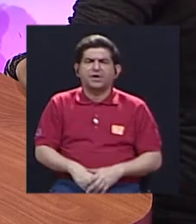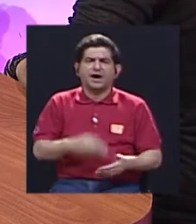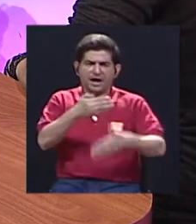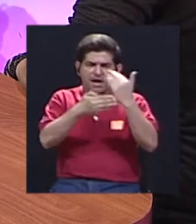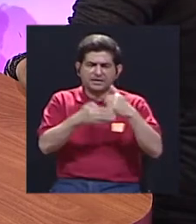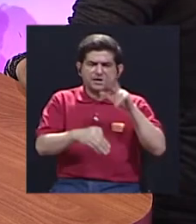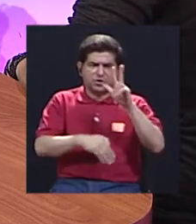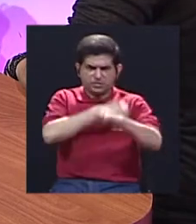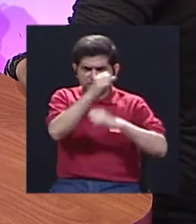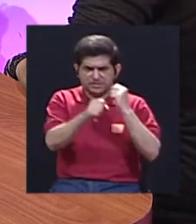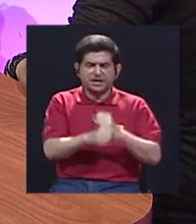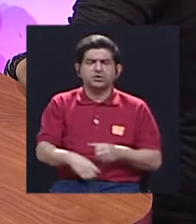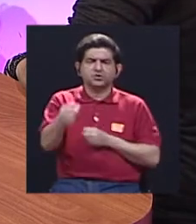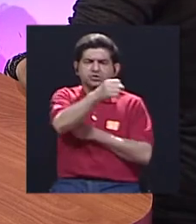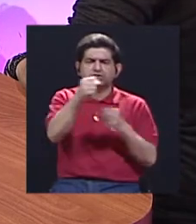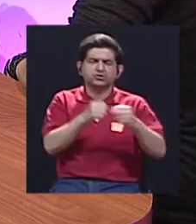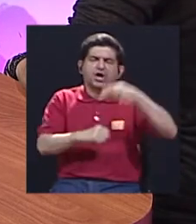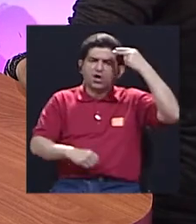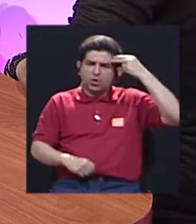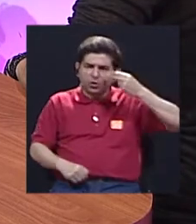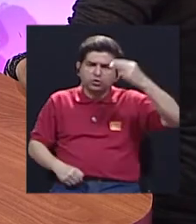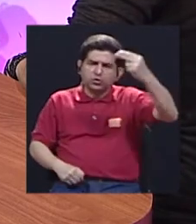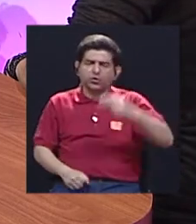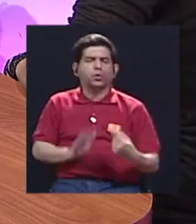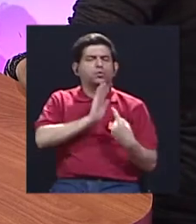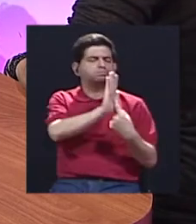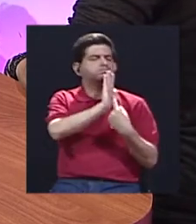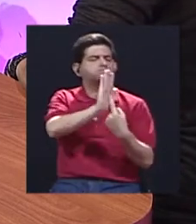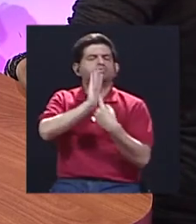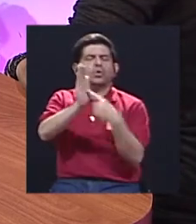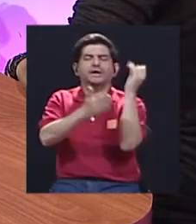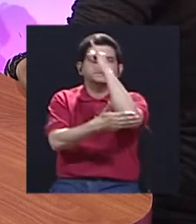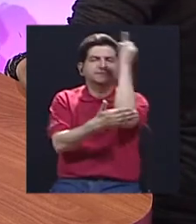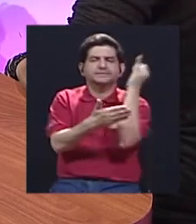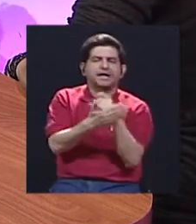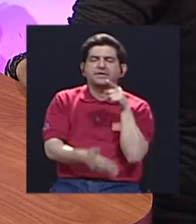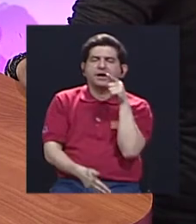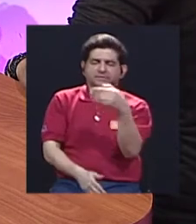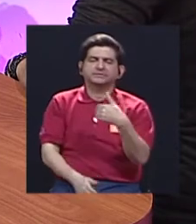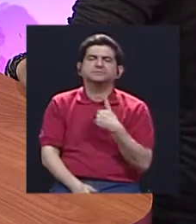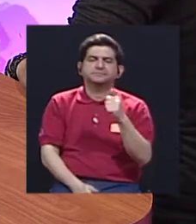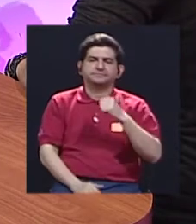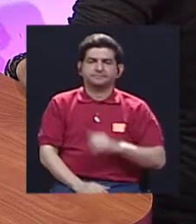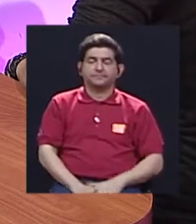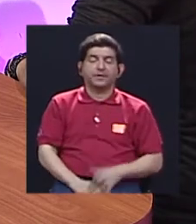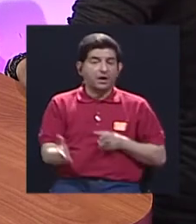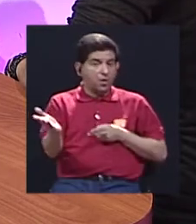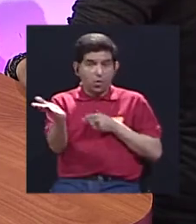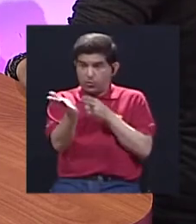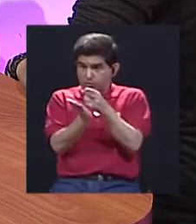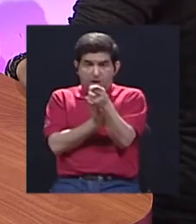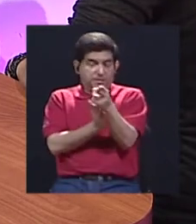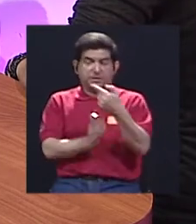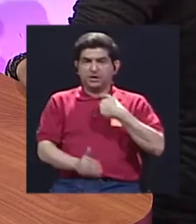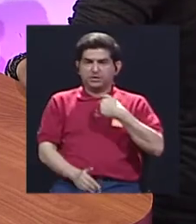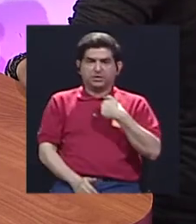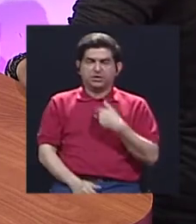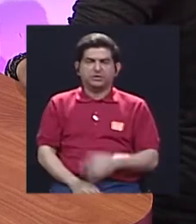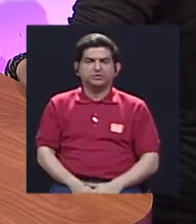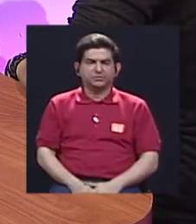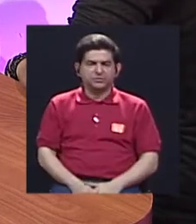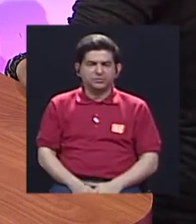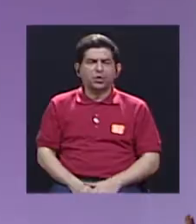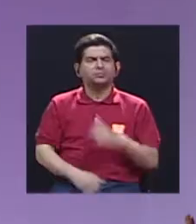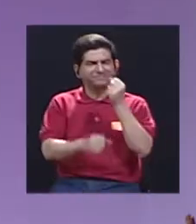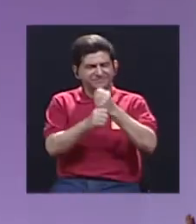de tener el Salón de Honor para hacer una exposición de arte tuya. Sinceramente, yo me inclino